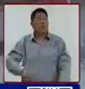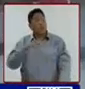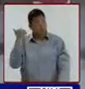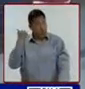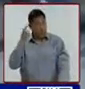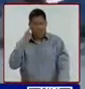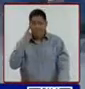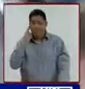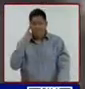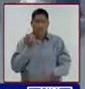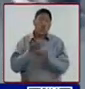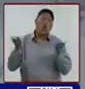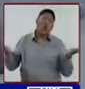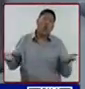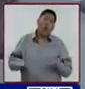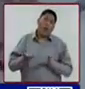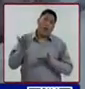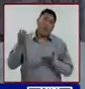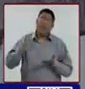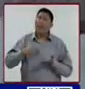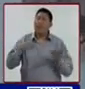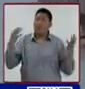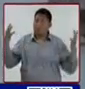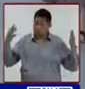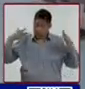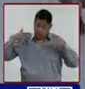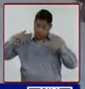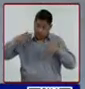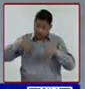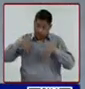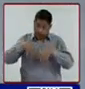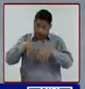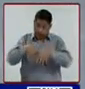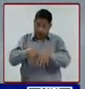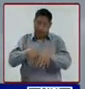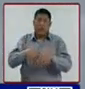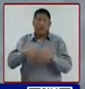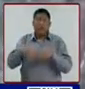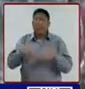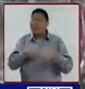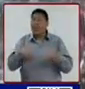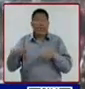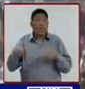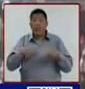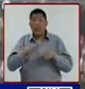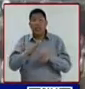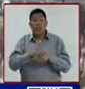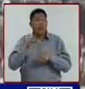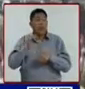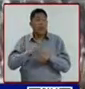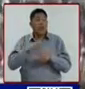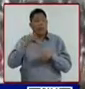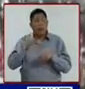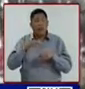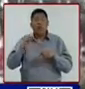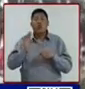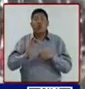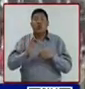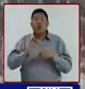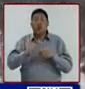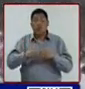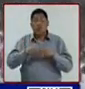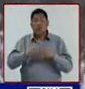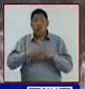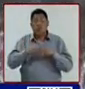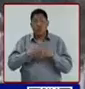Otro punto donde va a terminar otra movilización. Le estoy hablando de la movilización que ha convocado el Pacto de Unidad